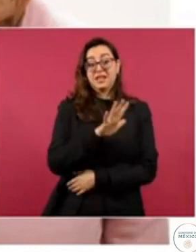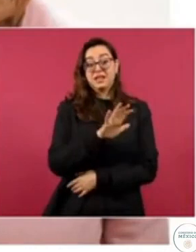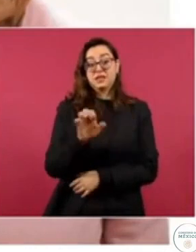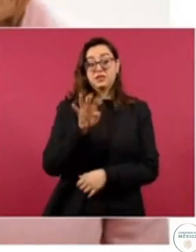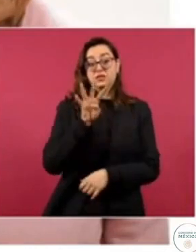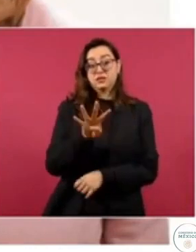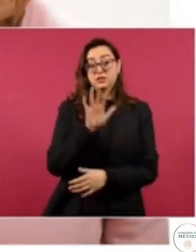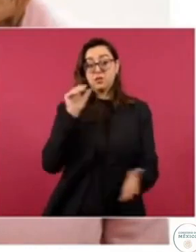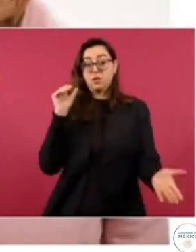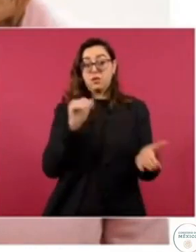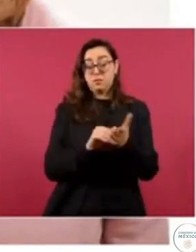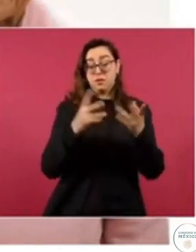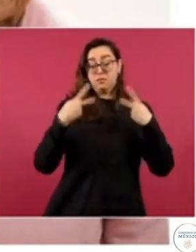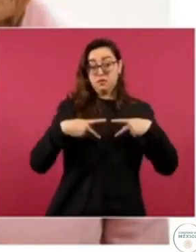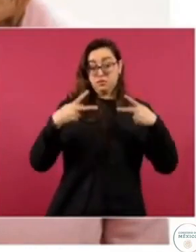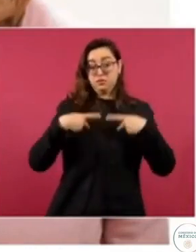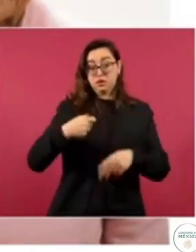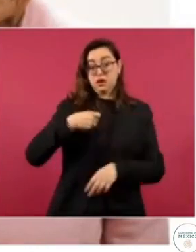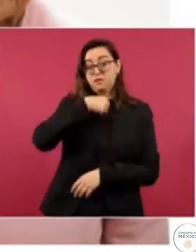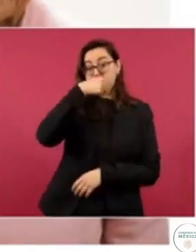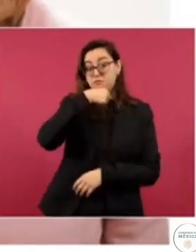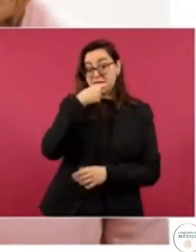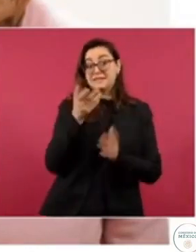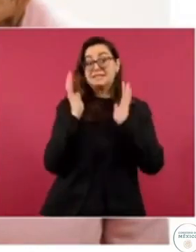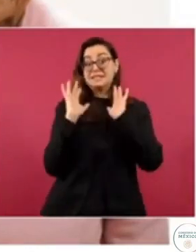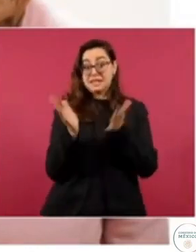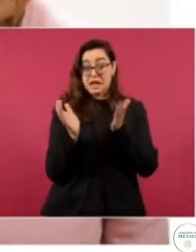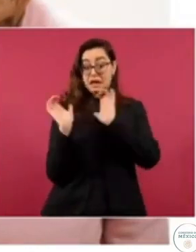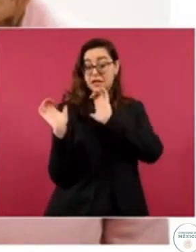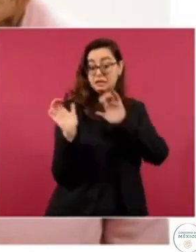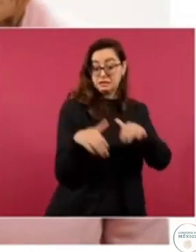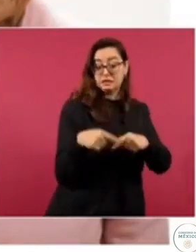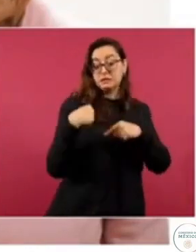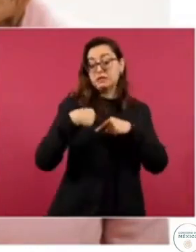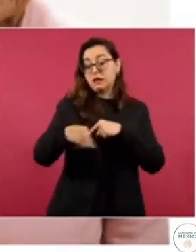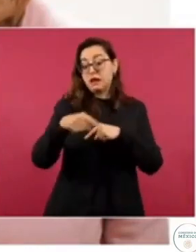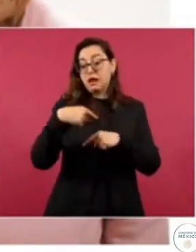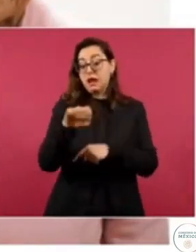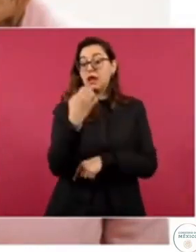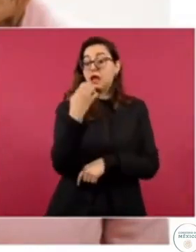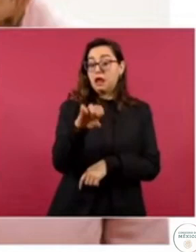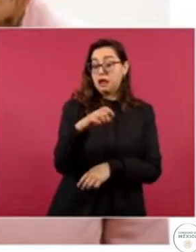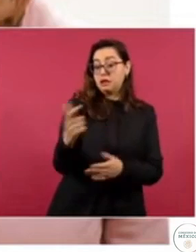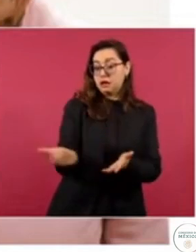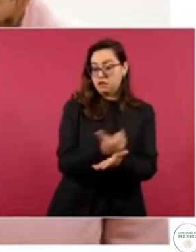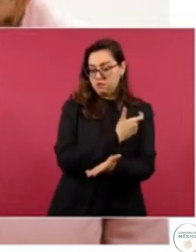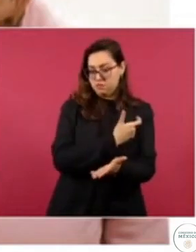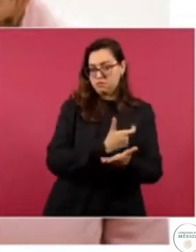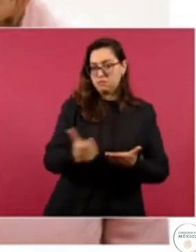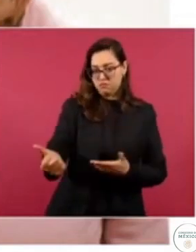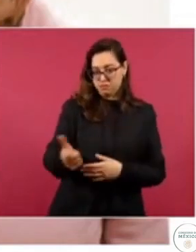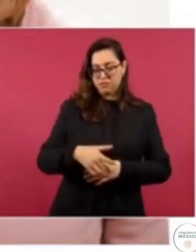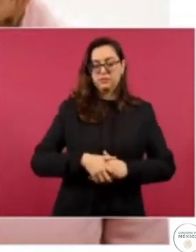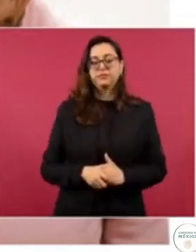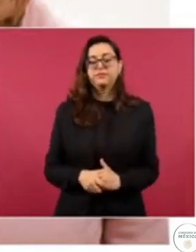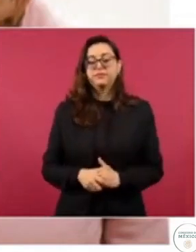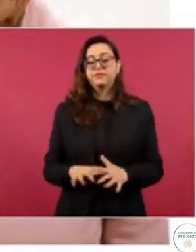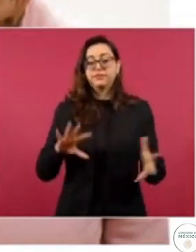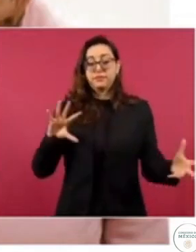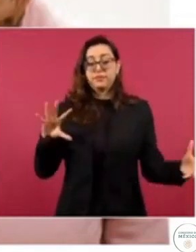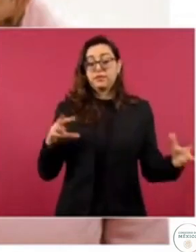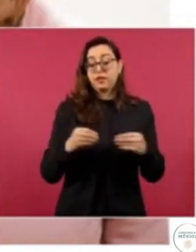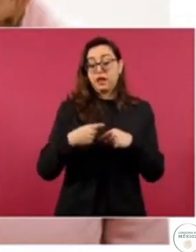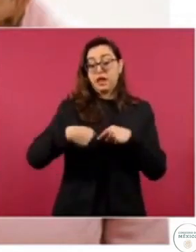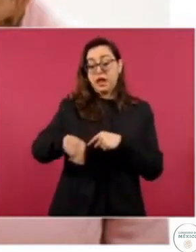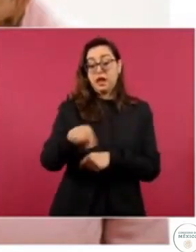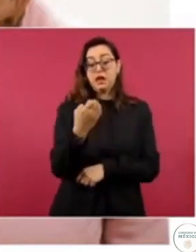les vamos a entregar su tarjeta. De tal manera que el monto a dispersar en número de beneficiarios en este mes de